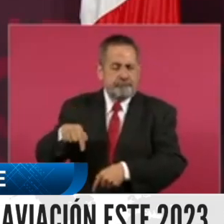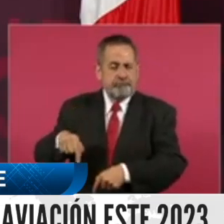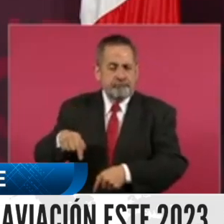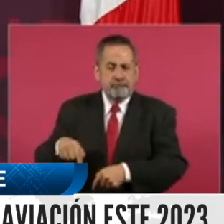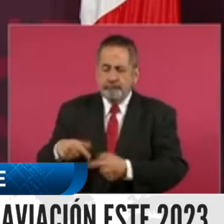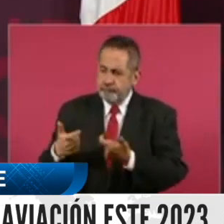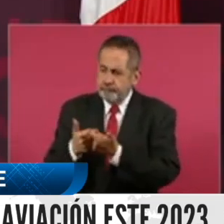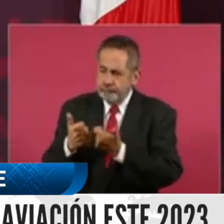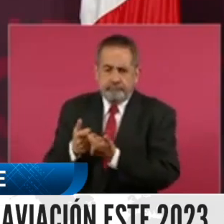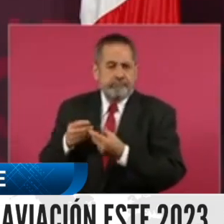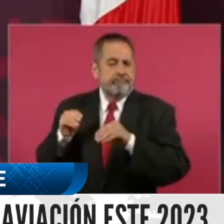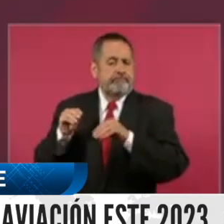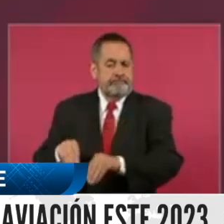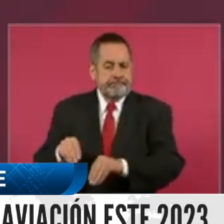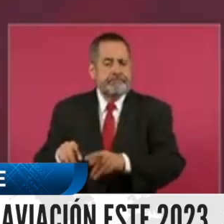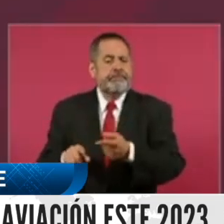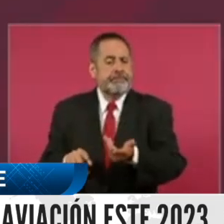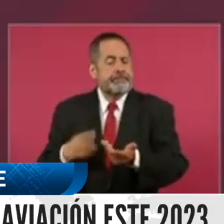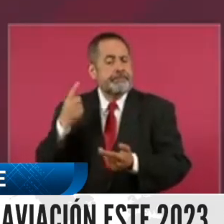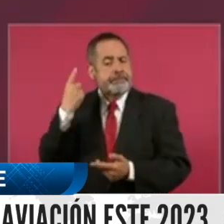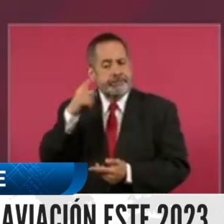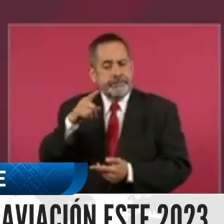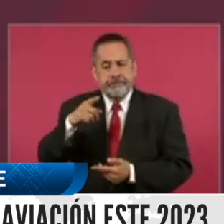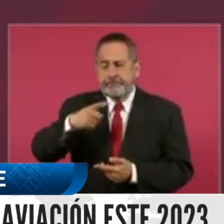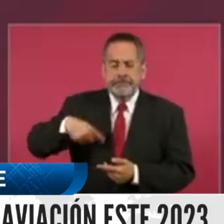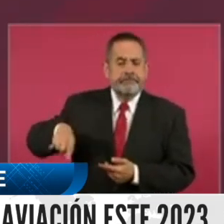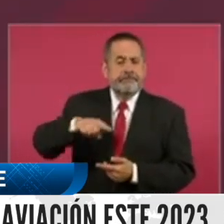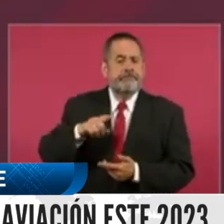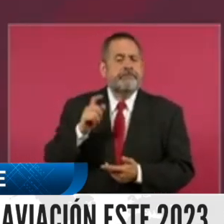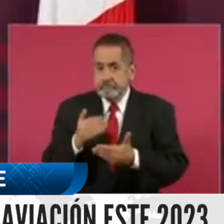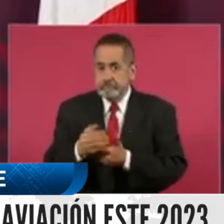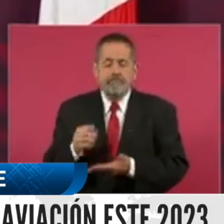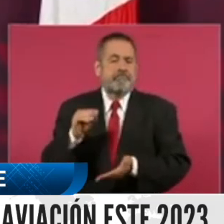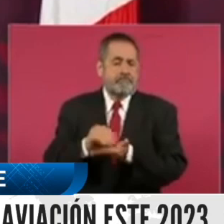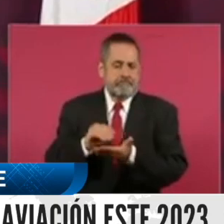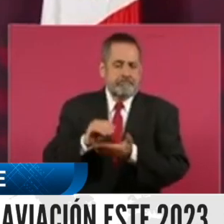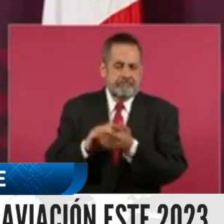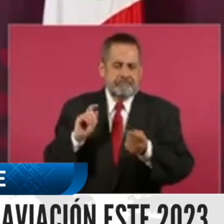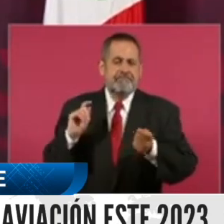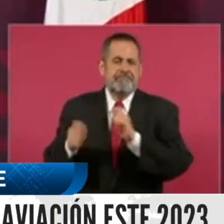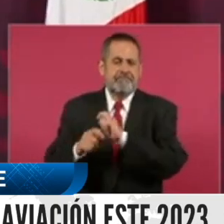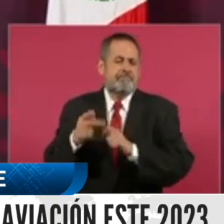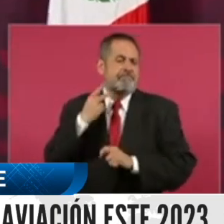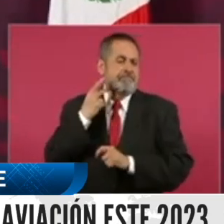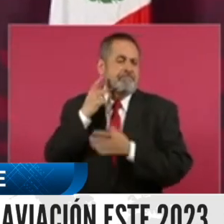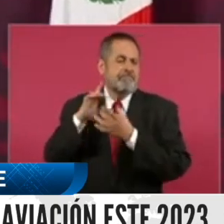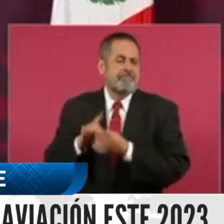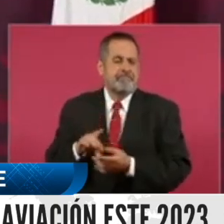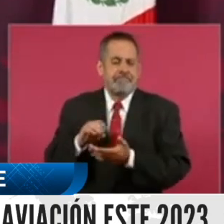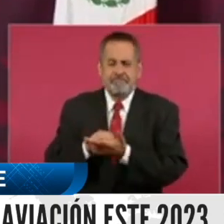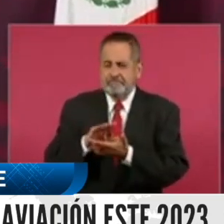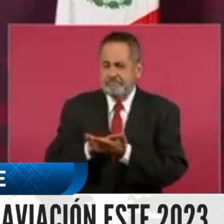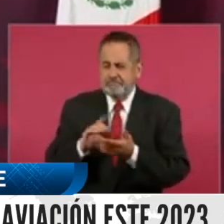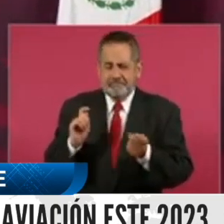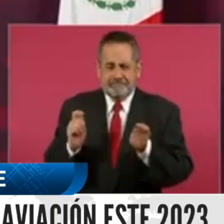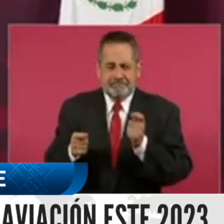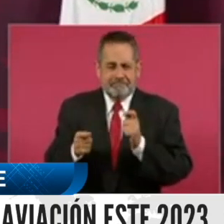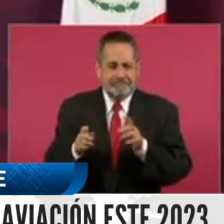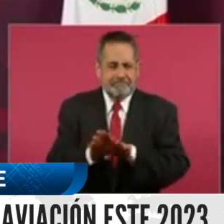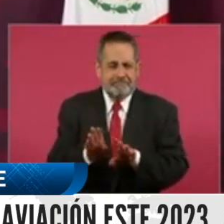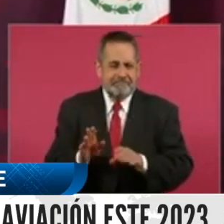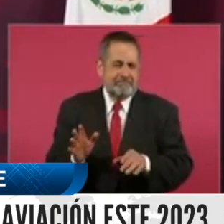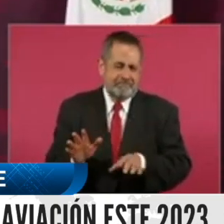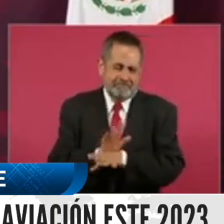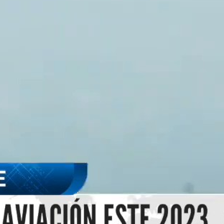León, Quintana Roo, Sinaloa, Tabasco, Tamaulipas y Yucatán. A estos destinos, en las próximas semanas, se agregarán